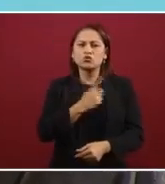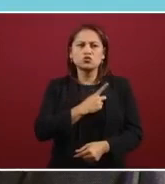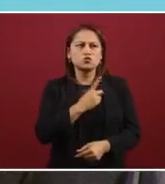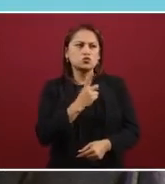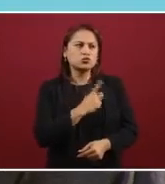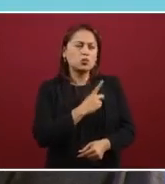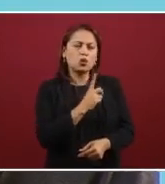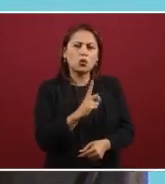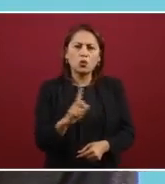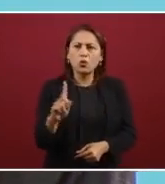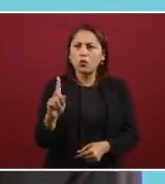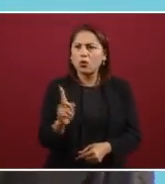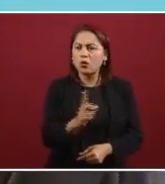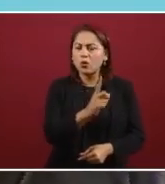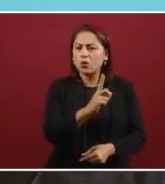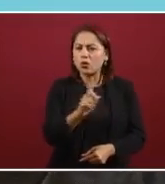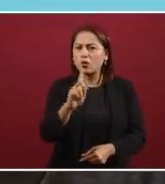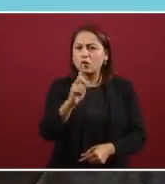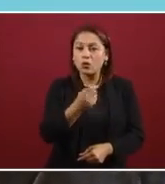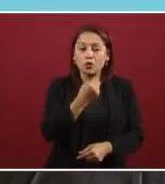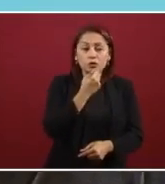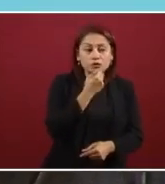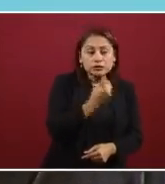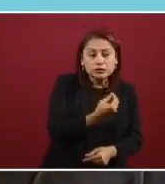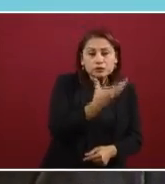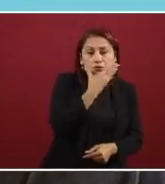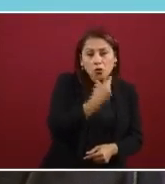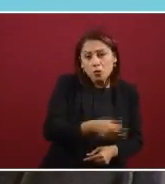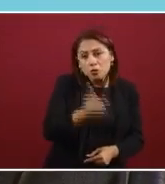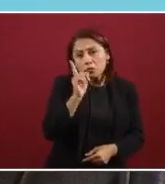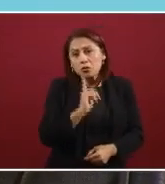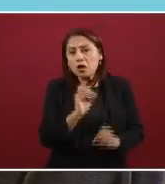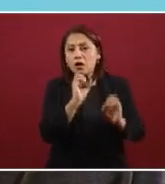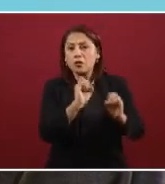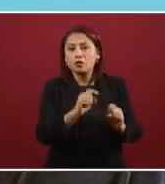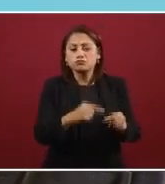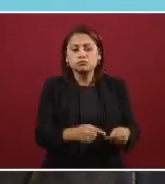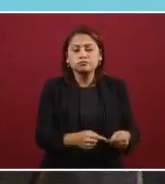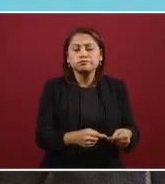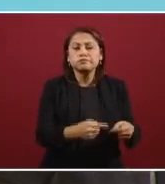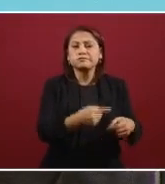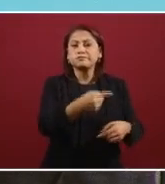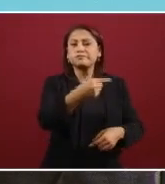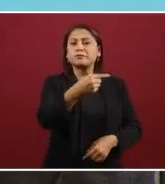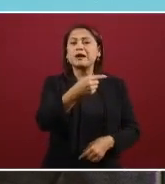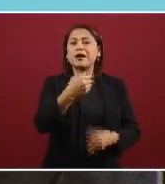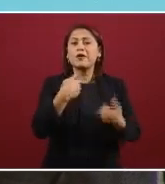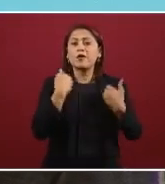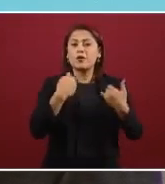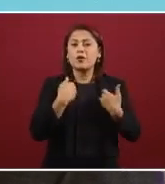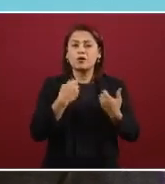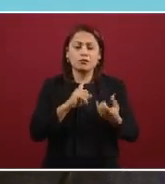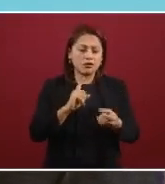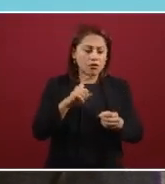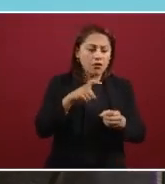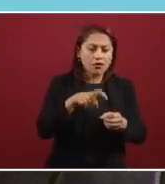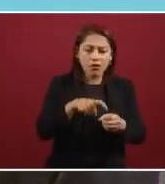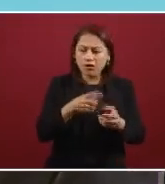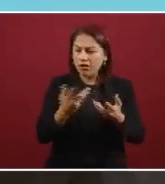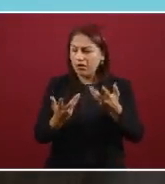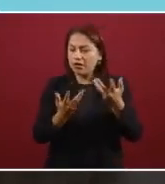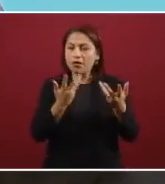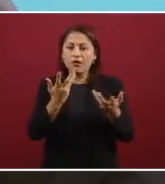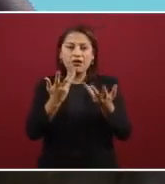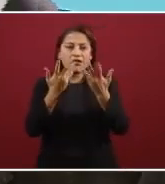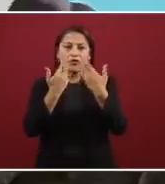niña, para esa joven y ese joven que no encuentran un espacio de inclusión en la sociedad. Cuando